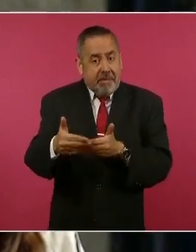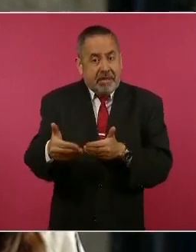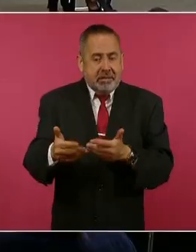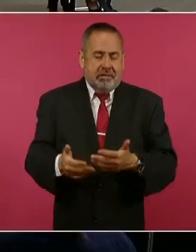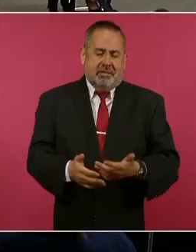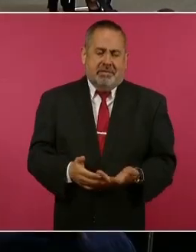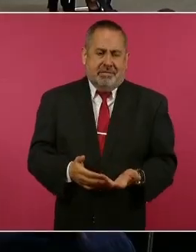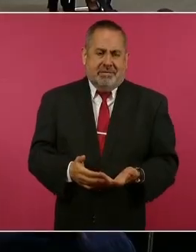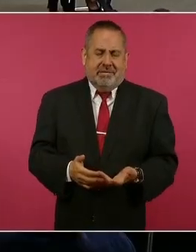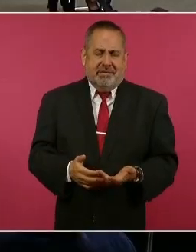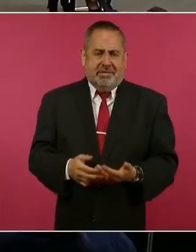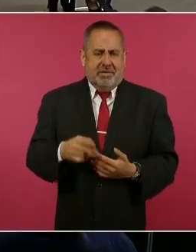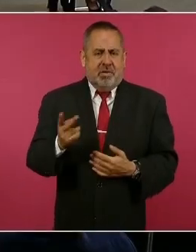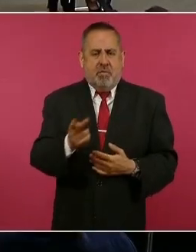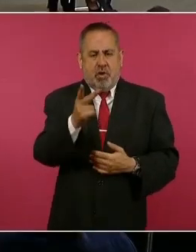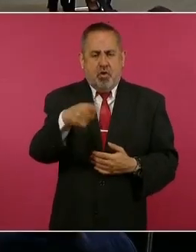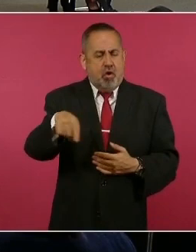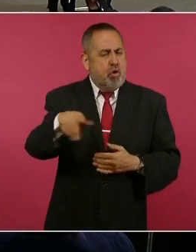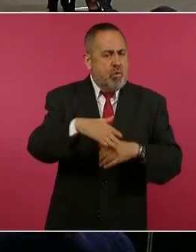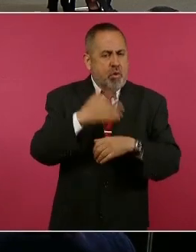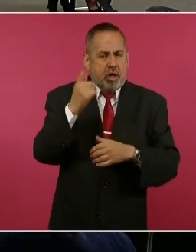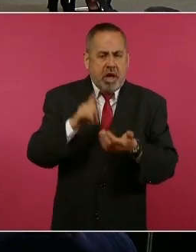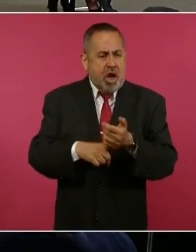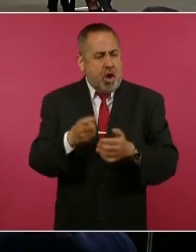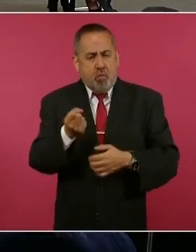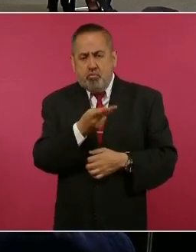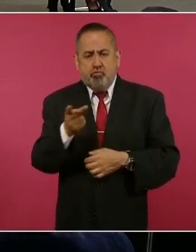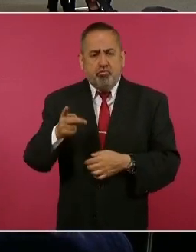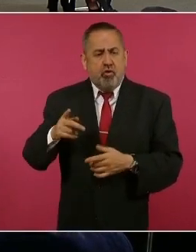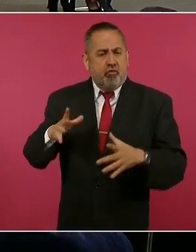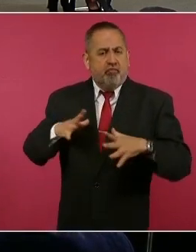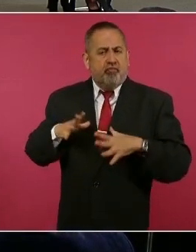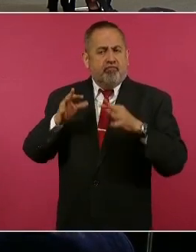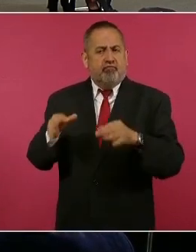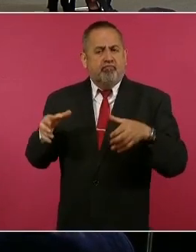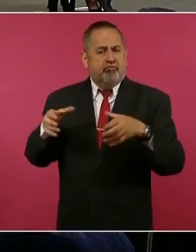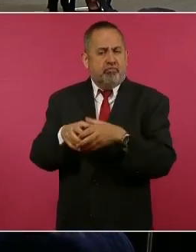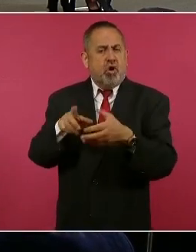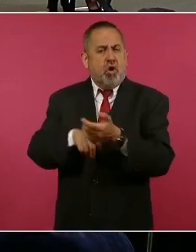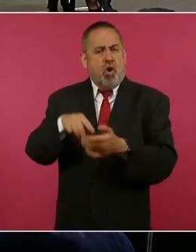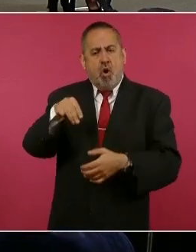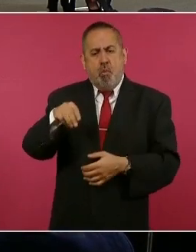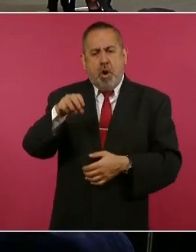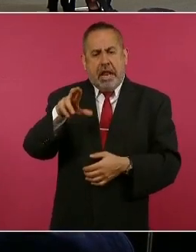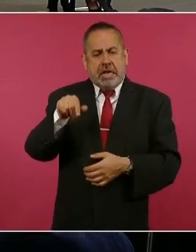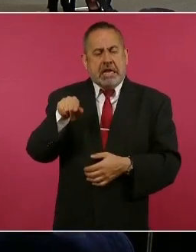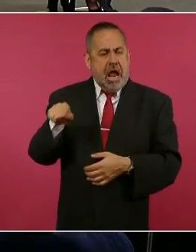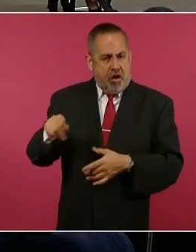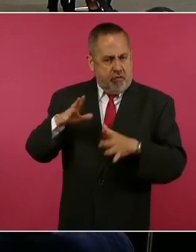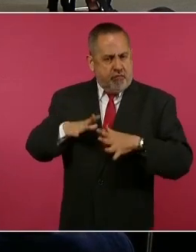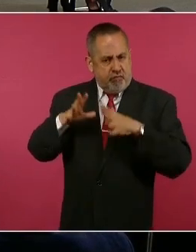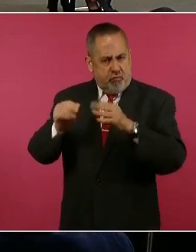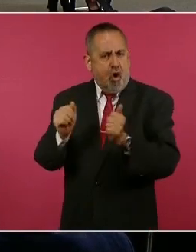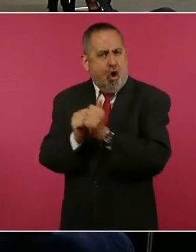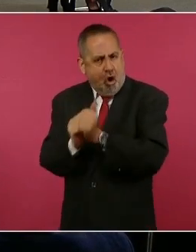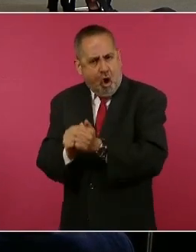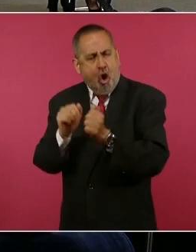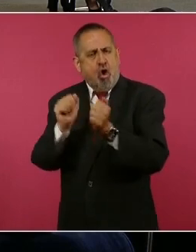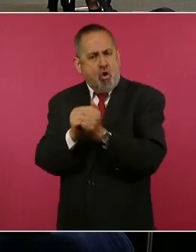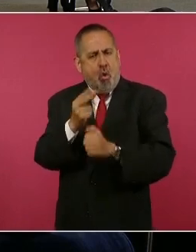Se lo pregunto porque muchos verdaderos fundadores de Morena, quienes lo acompañaron